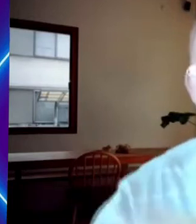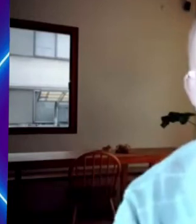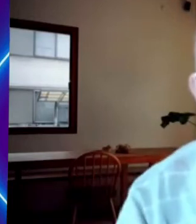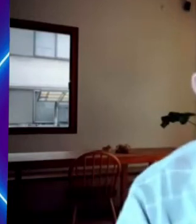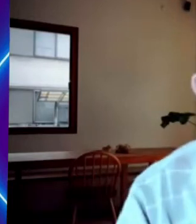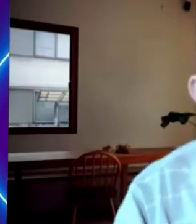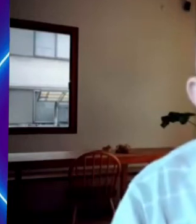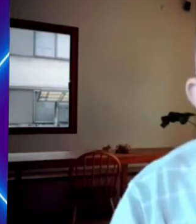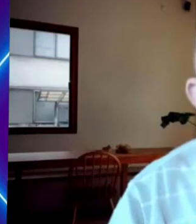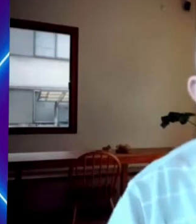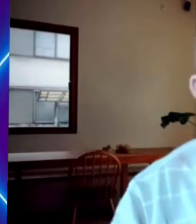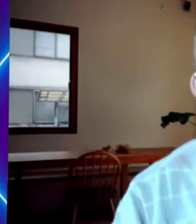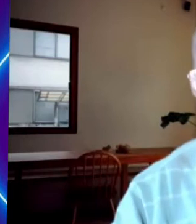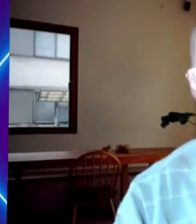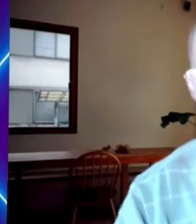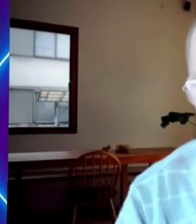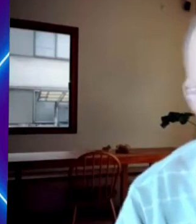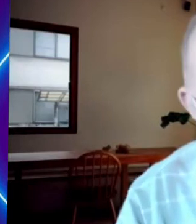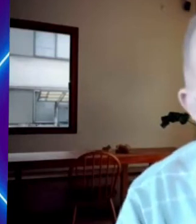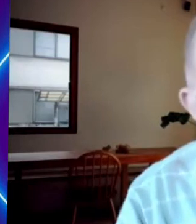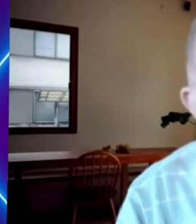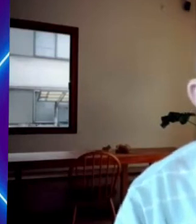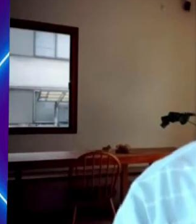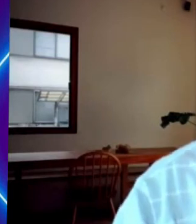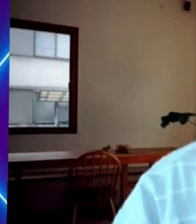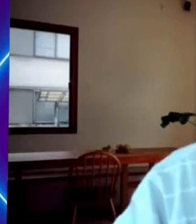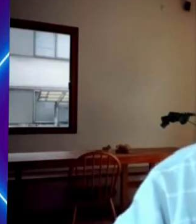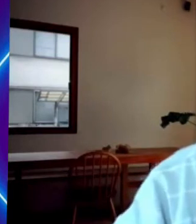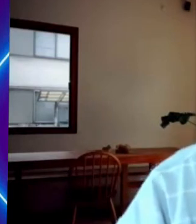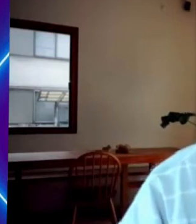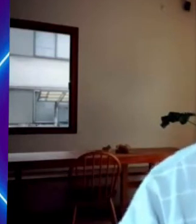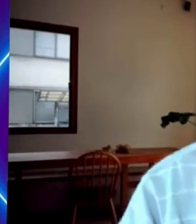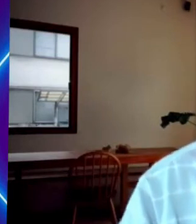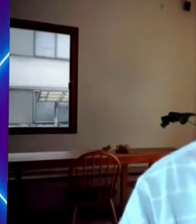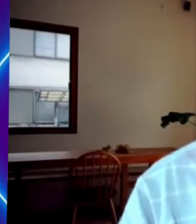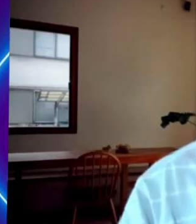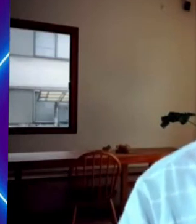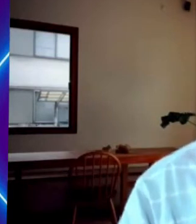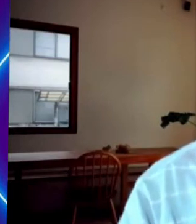progresando? Creo que no. Está sonando un teléfono por ahí.